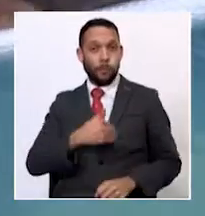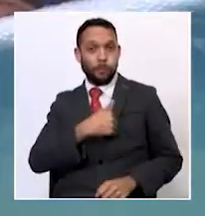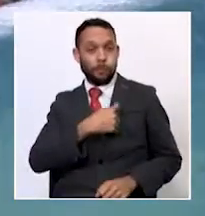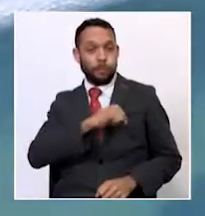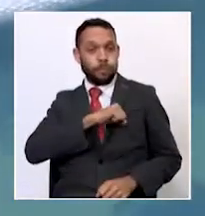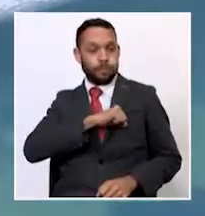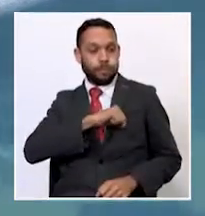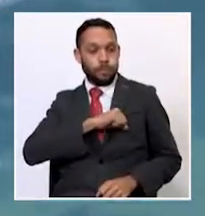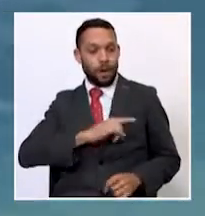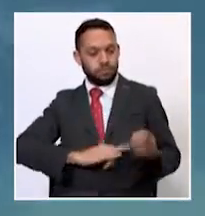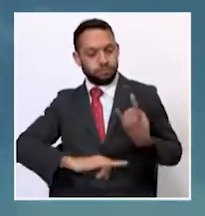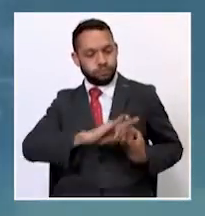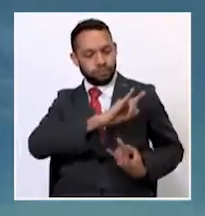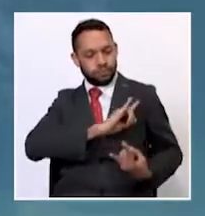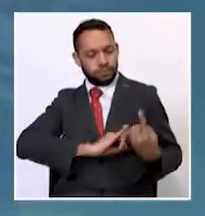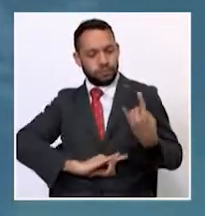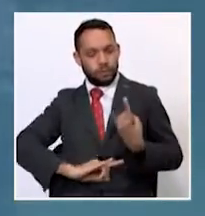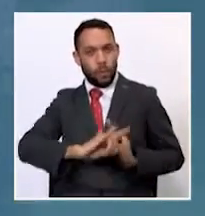drenaje linfático.